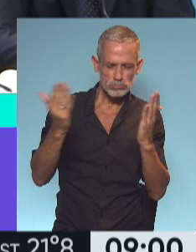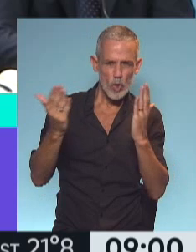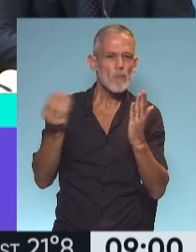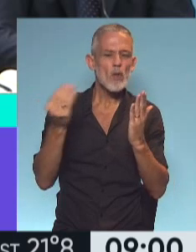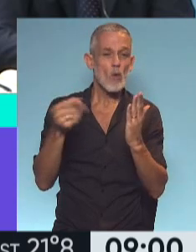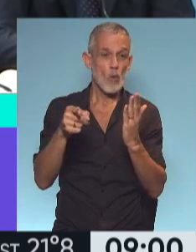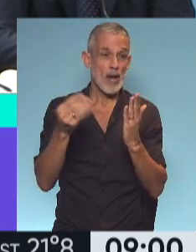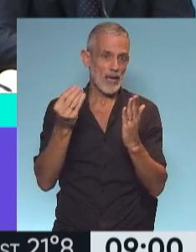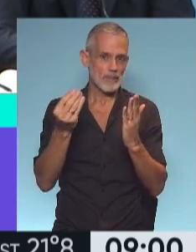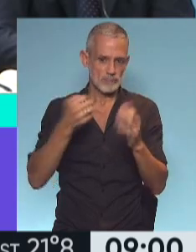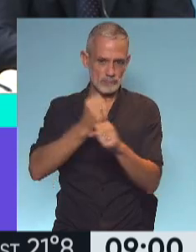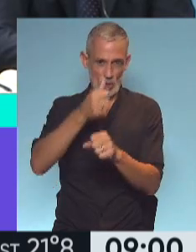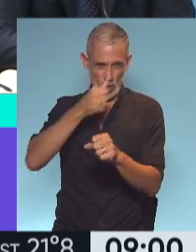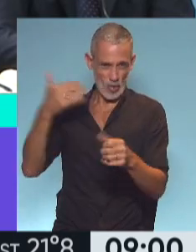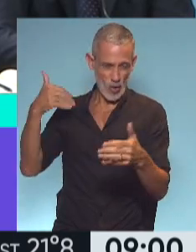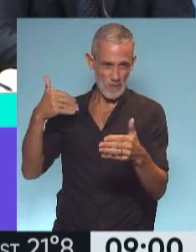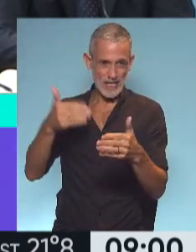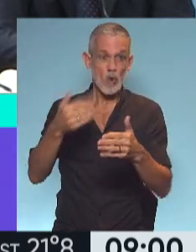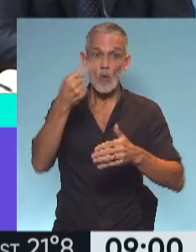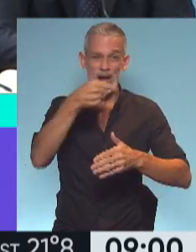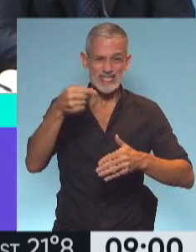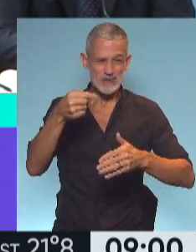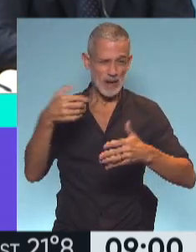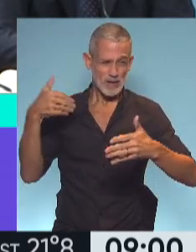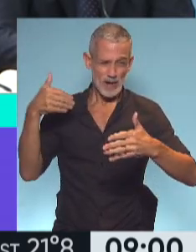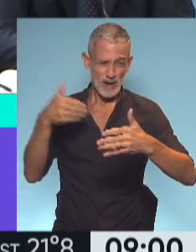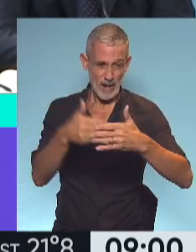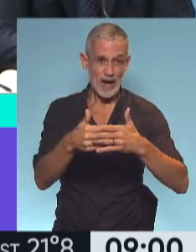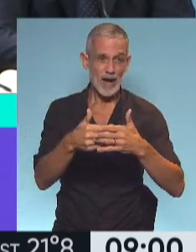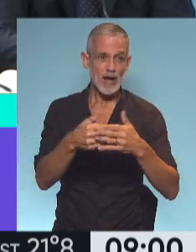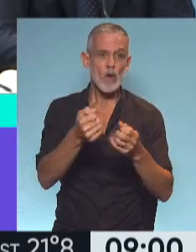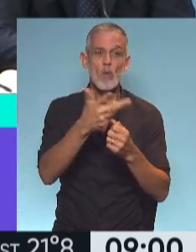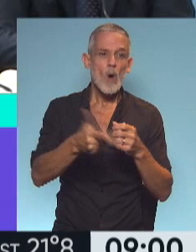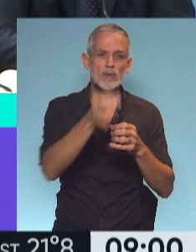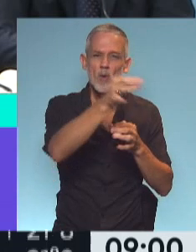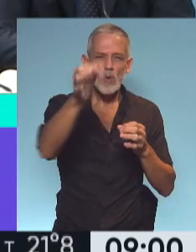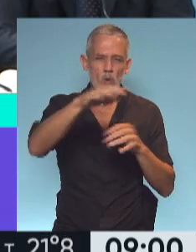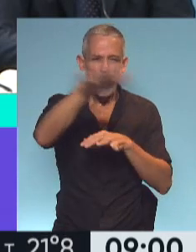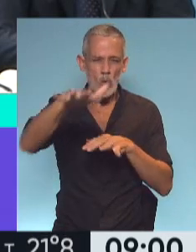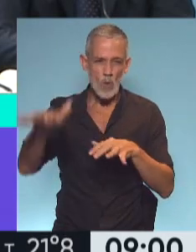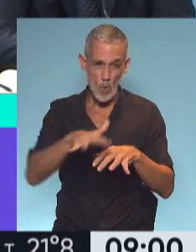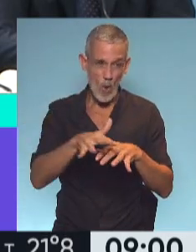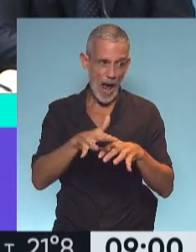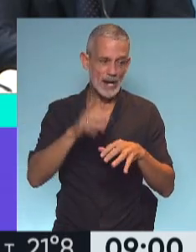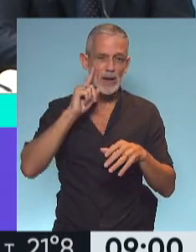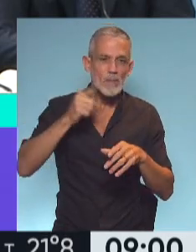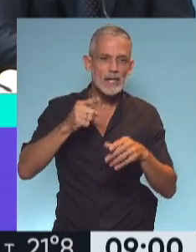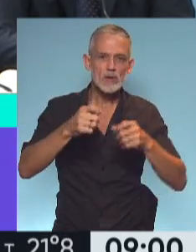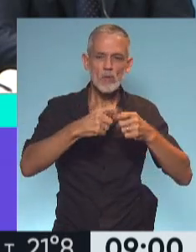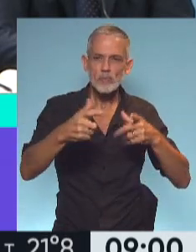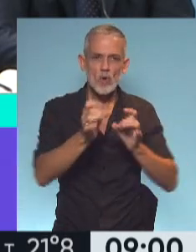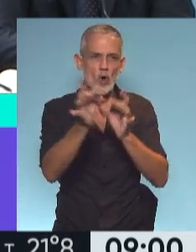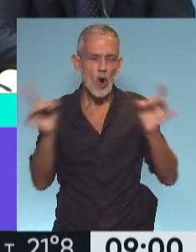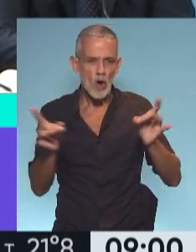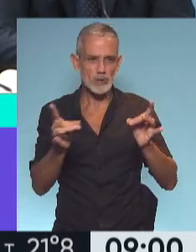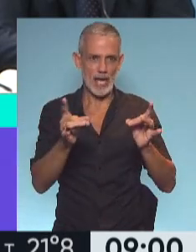que sucedió hasta este domingo, sí, solamente unas semanas después, el número de departamentos en alto riesgo epidemiológico, es decir,